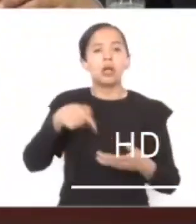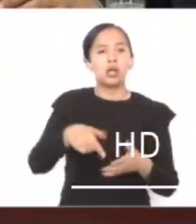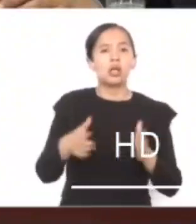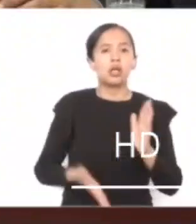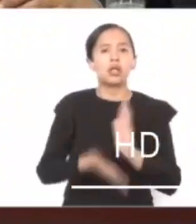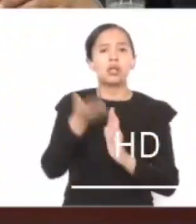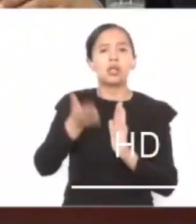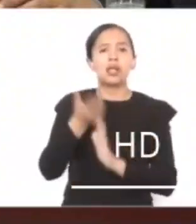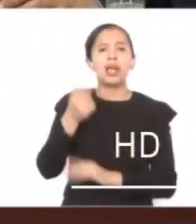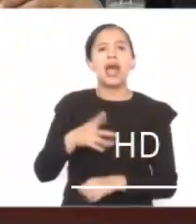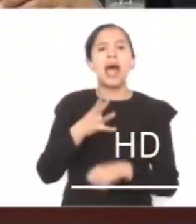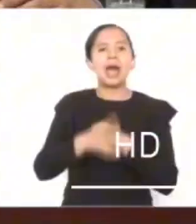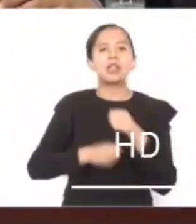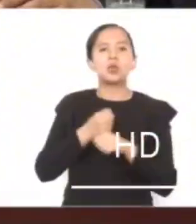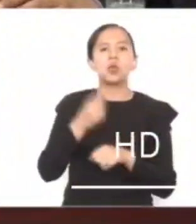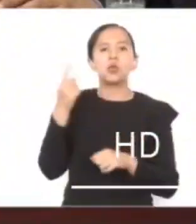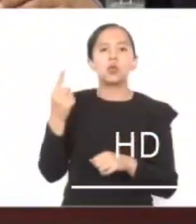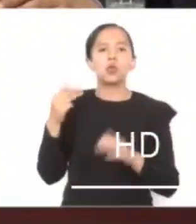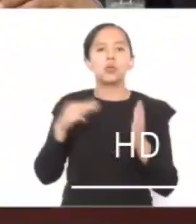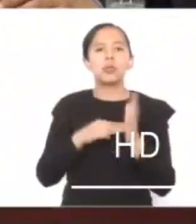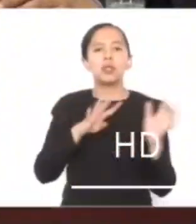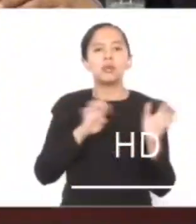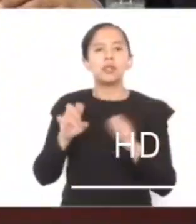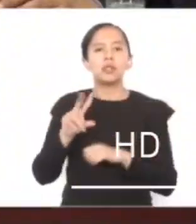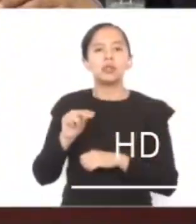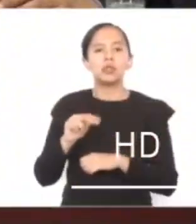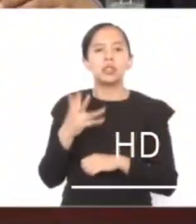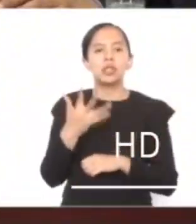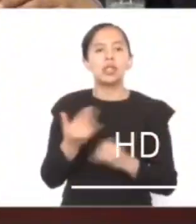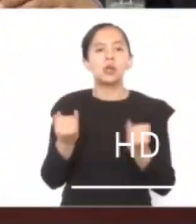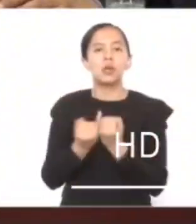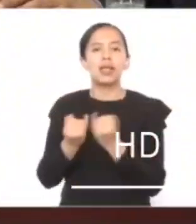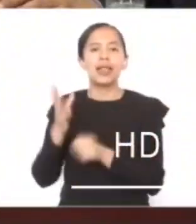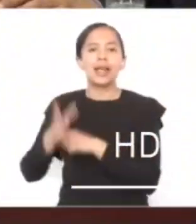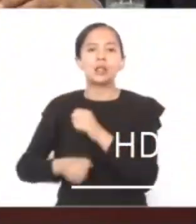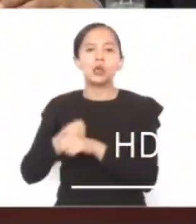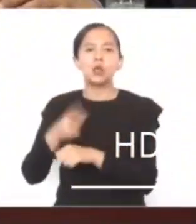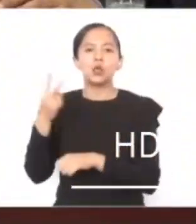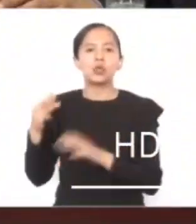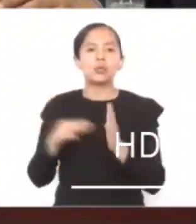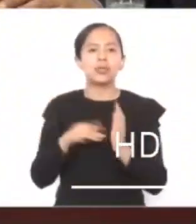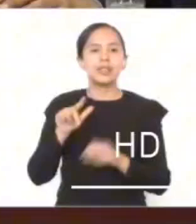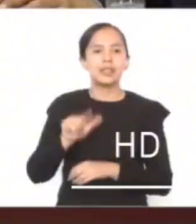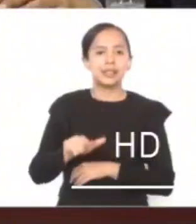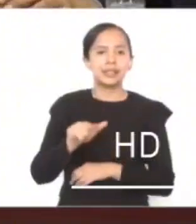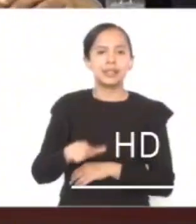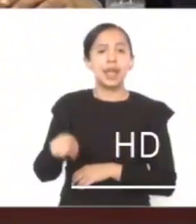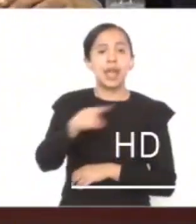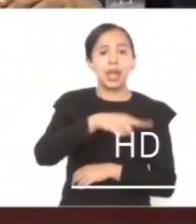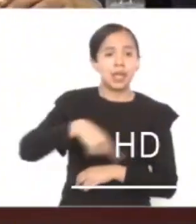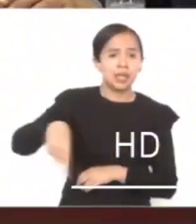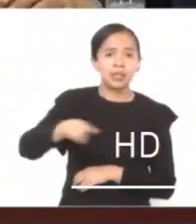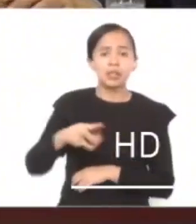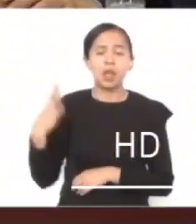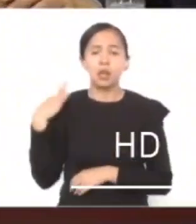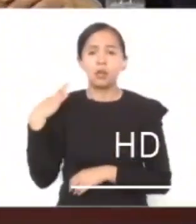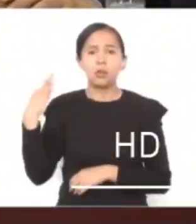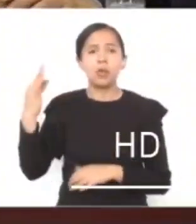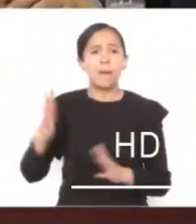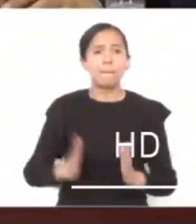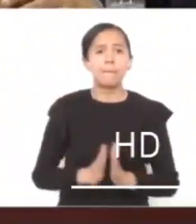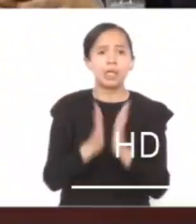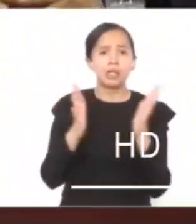de 1985 y del 2017. Su trabajo, su